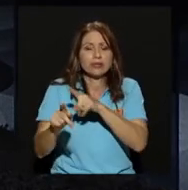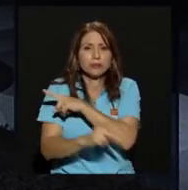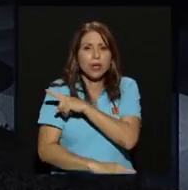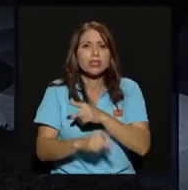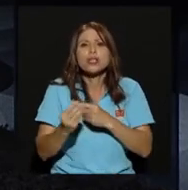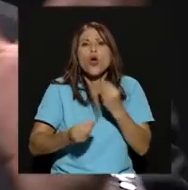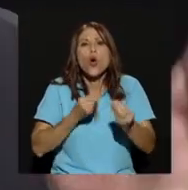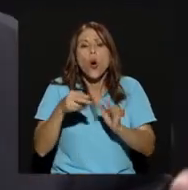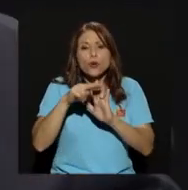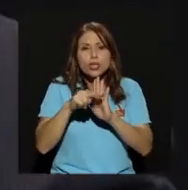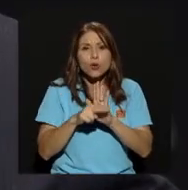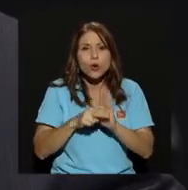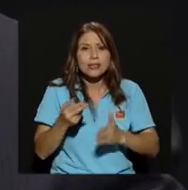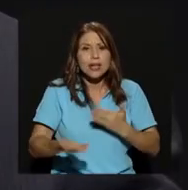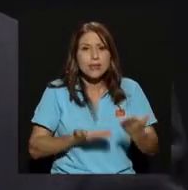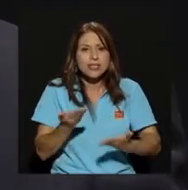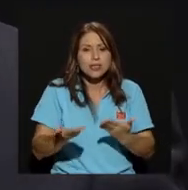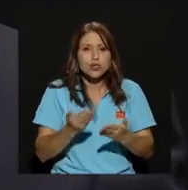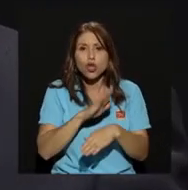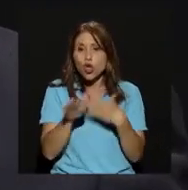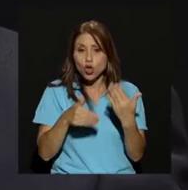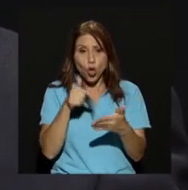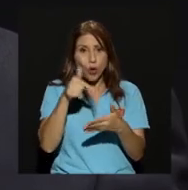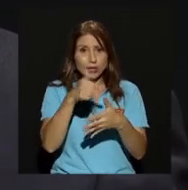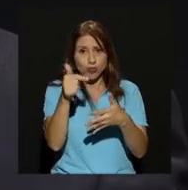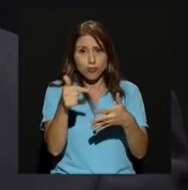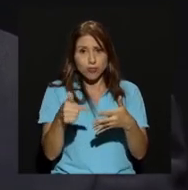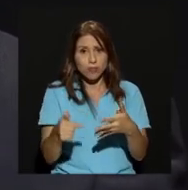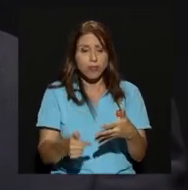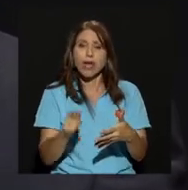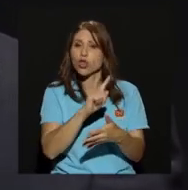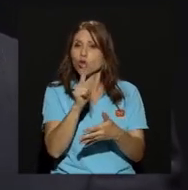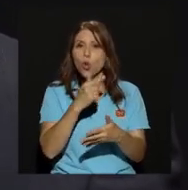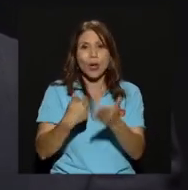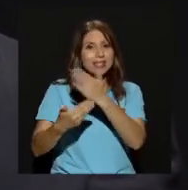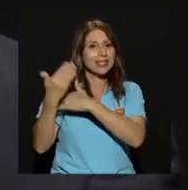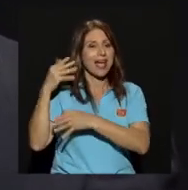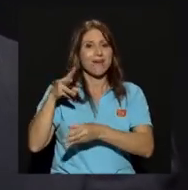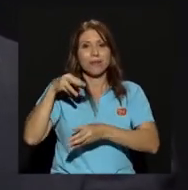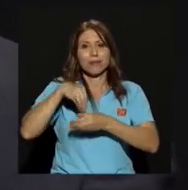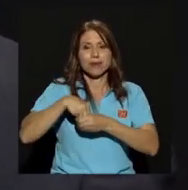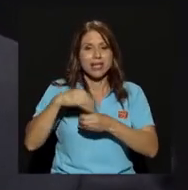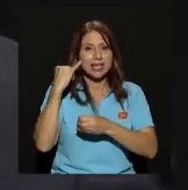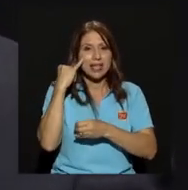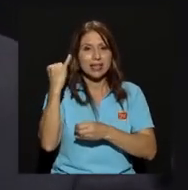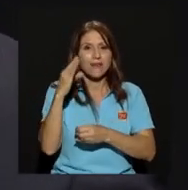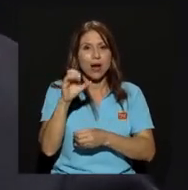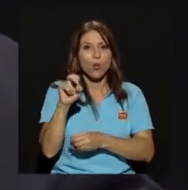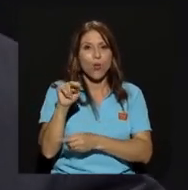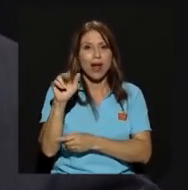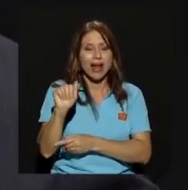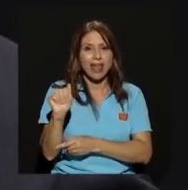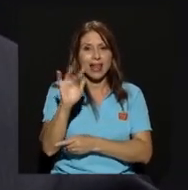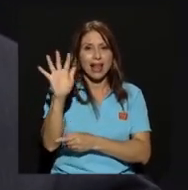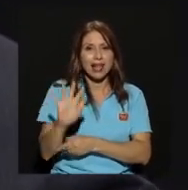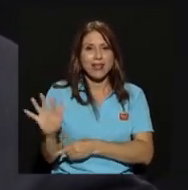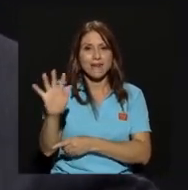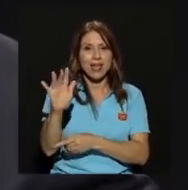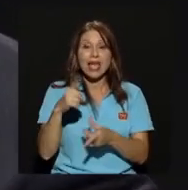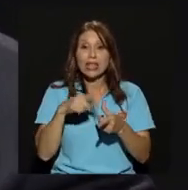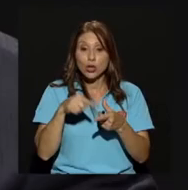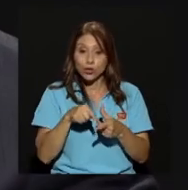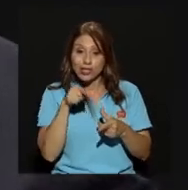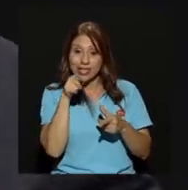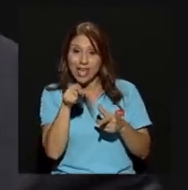servicios todo esto no estaba dentro de la iniciativa de la cuenca del caribe así que este marco de